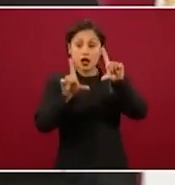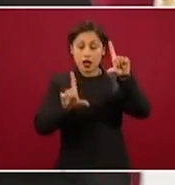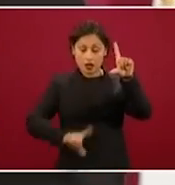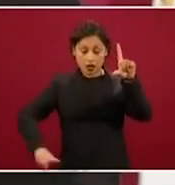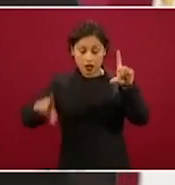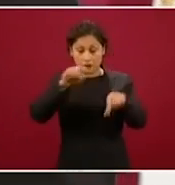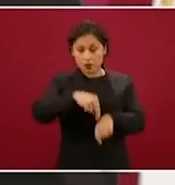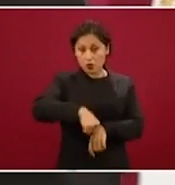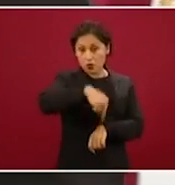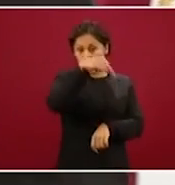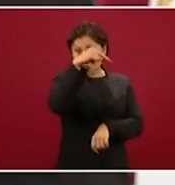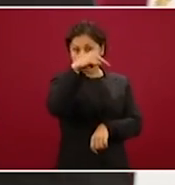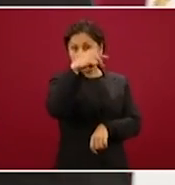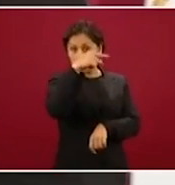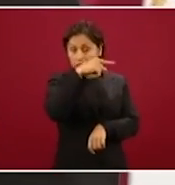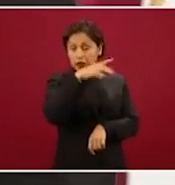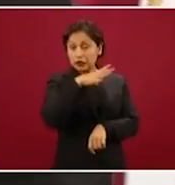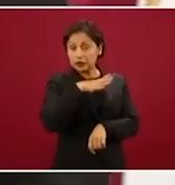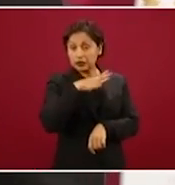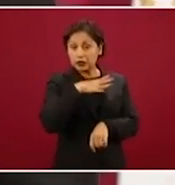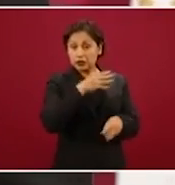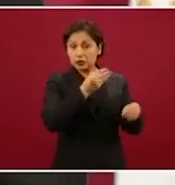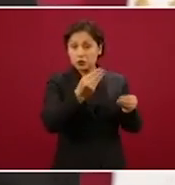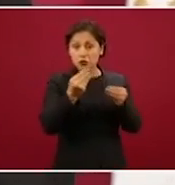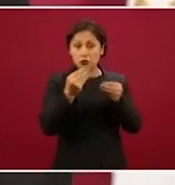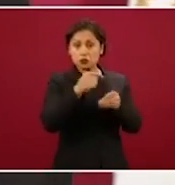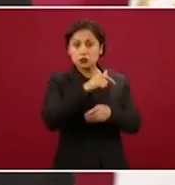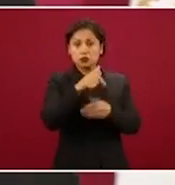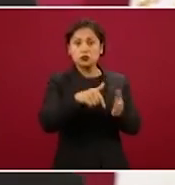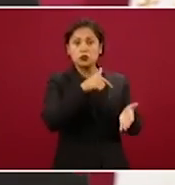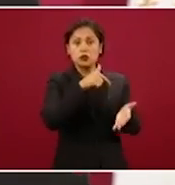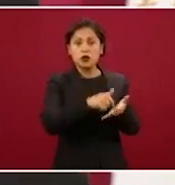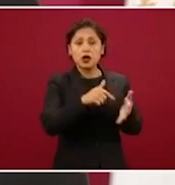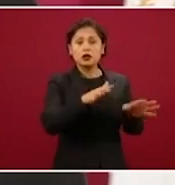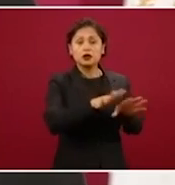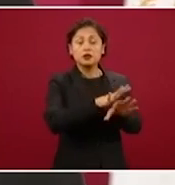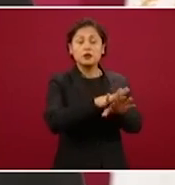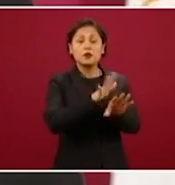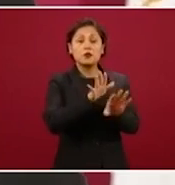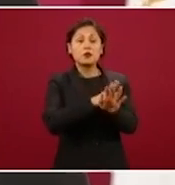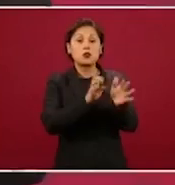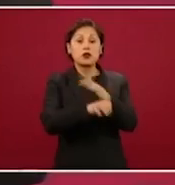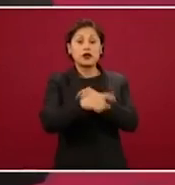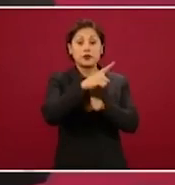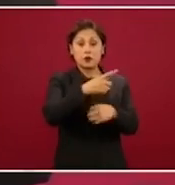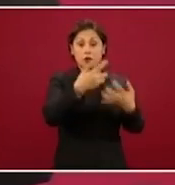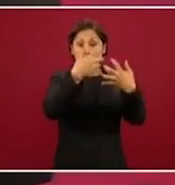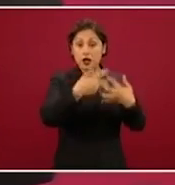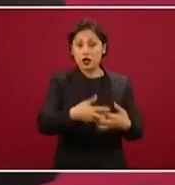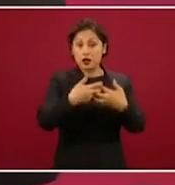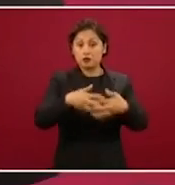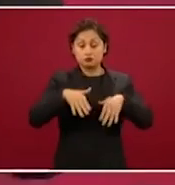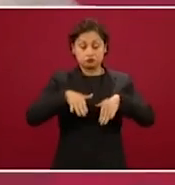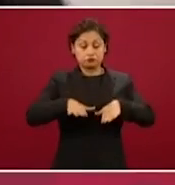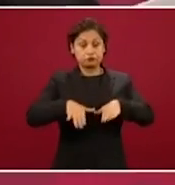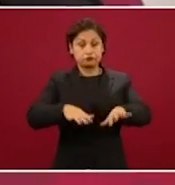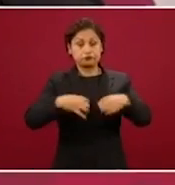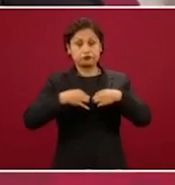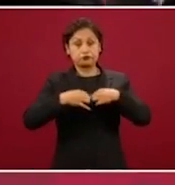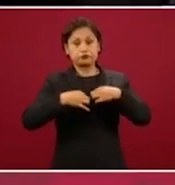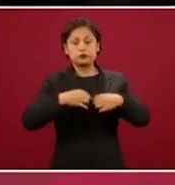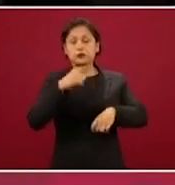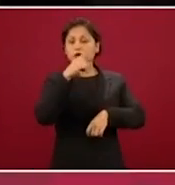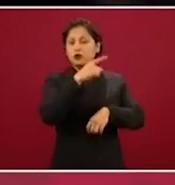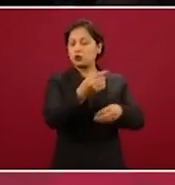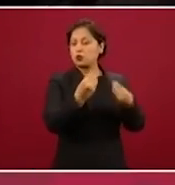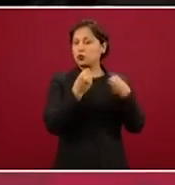en todo lo que es la industria maquiladora, hay mucho trabajo. Puede ser que